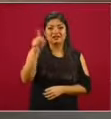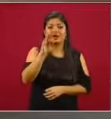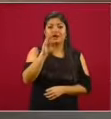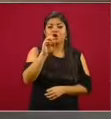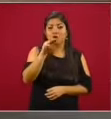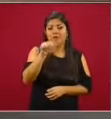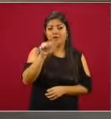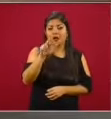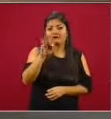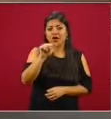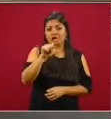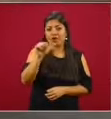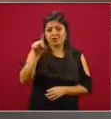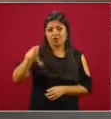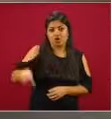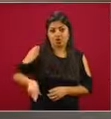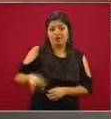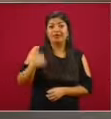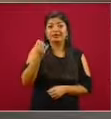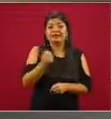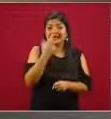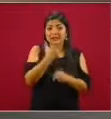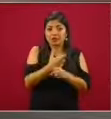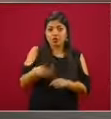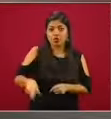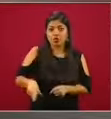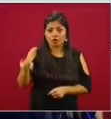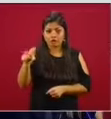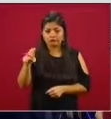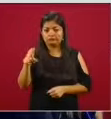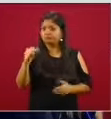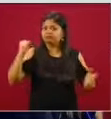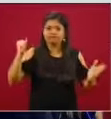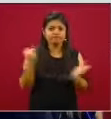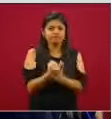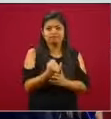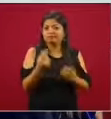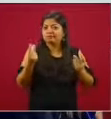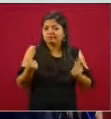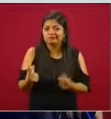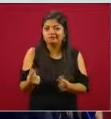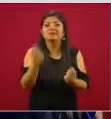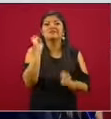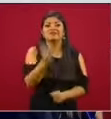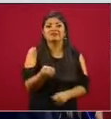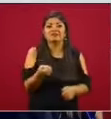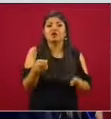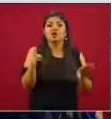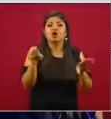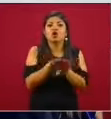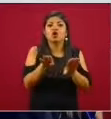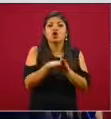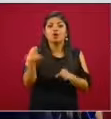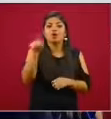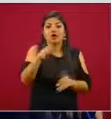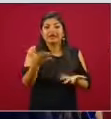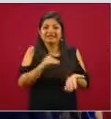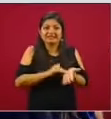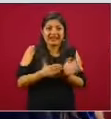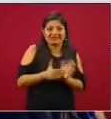y también de su secretario de gobierno, empezaron a poner rápidamente en marcha una serie de estrategias